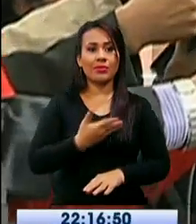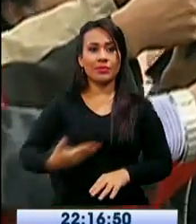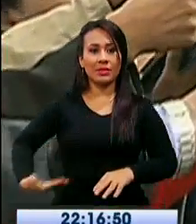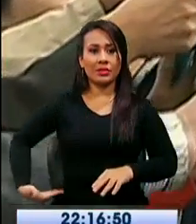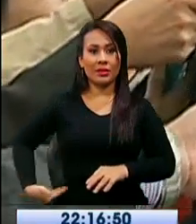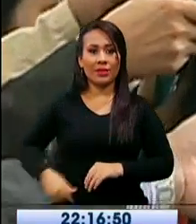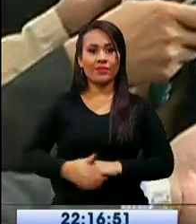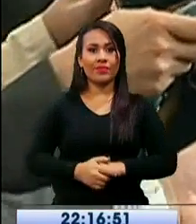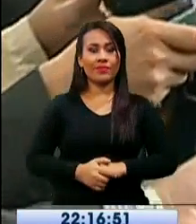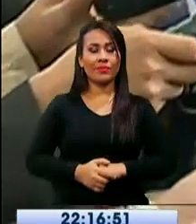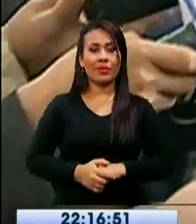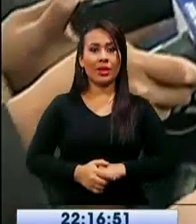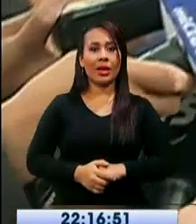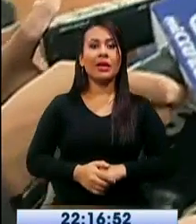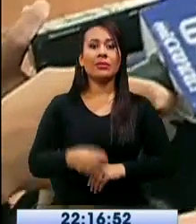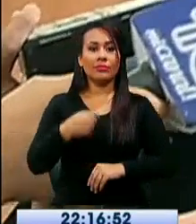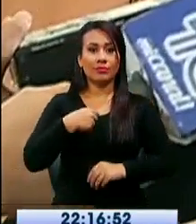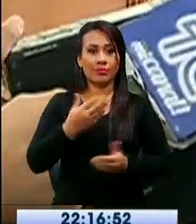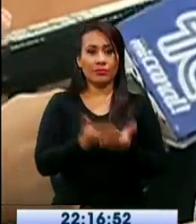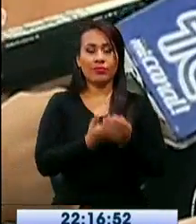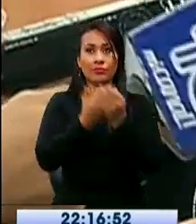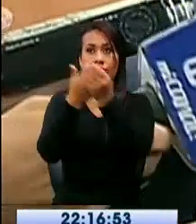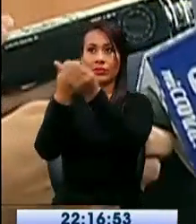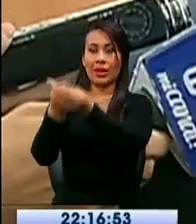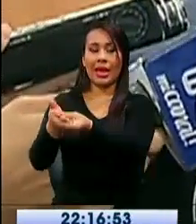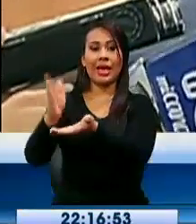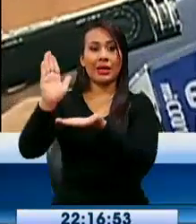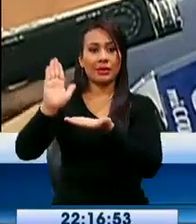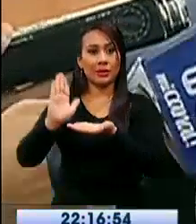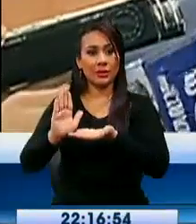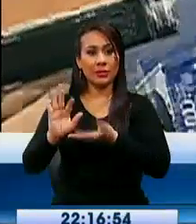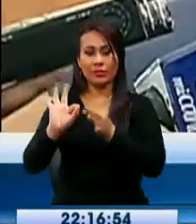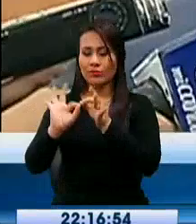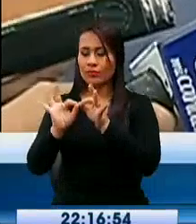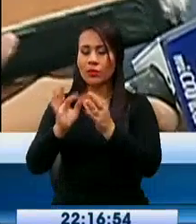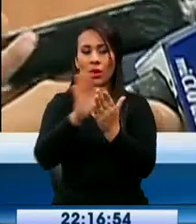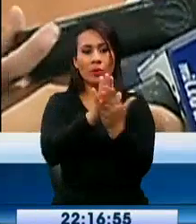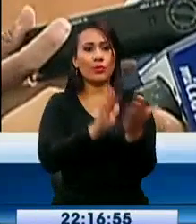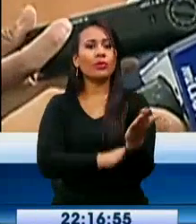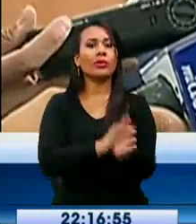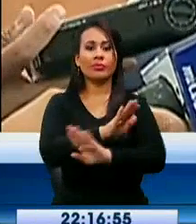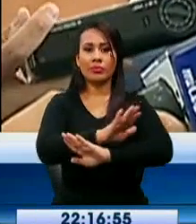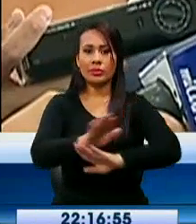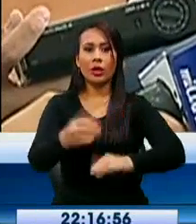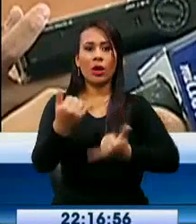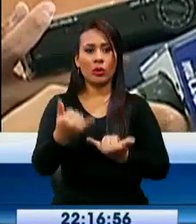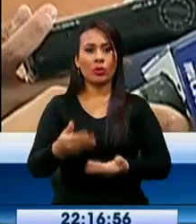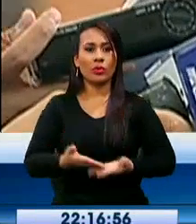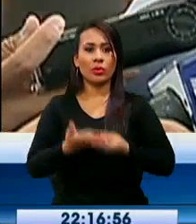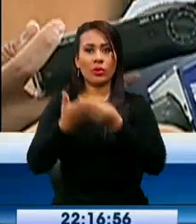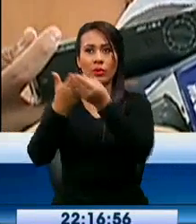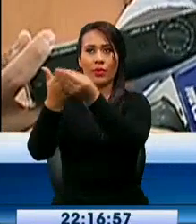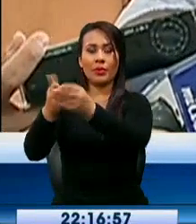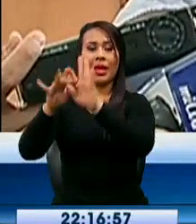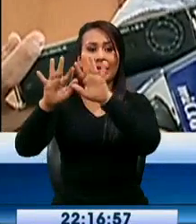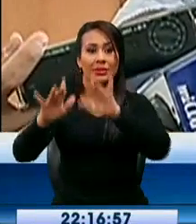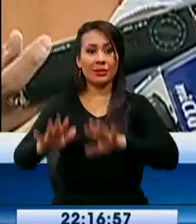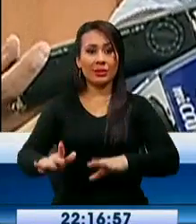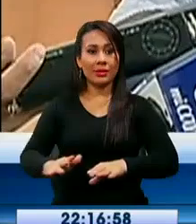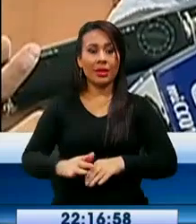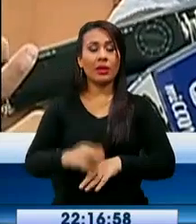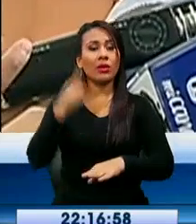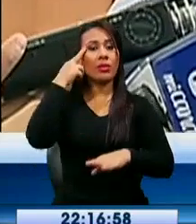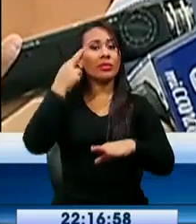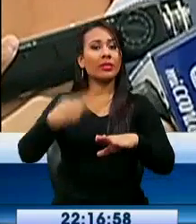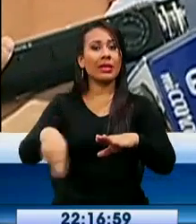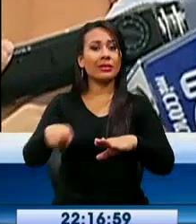Lo administraría el Instituto Ecuatoriano de Seguridad Social. Hemos venido preparando el proyecto. El proyecto está listo. El día de hoy lo vamos a presentar al secretario